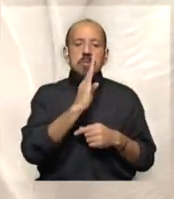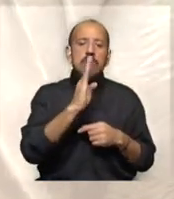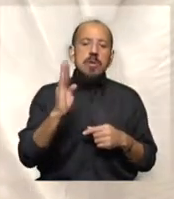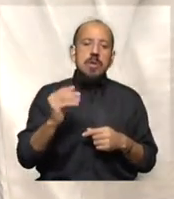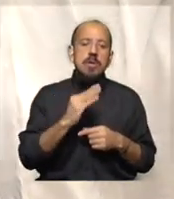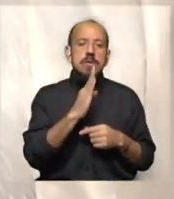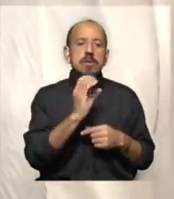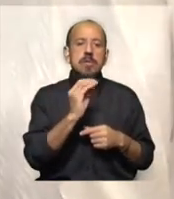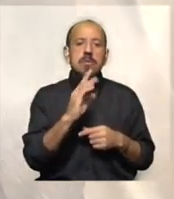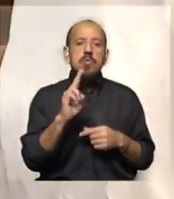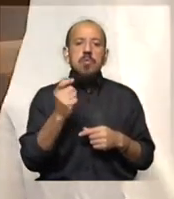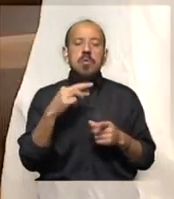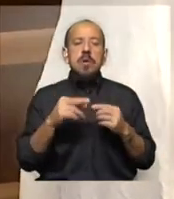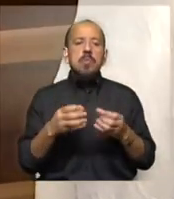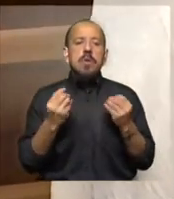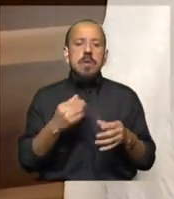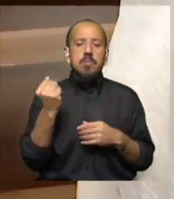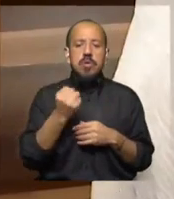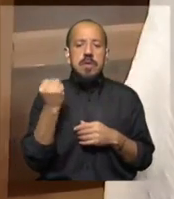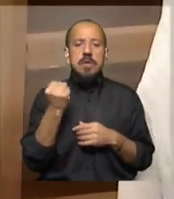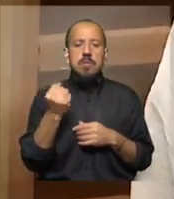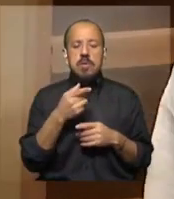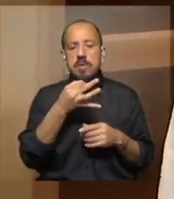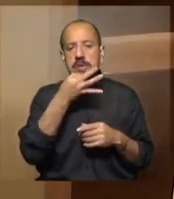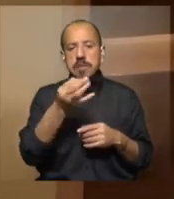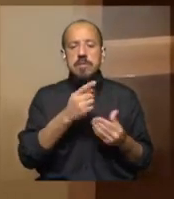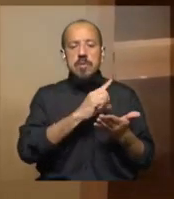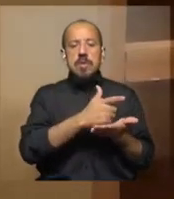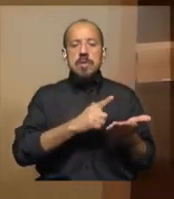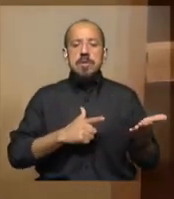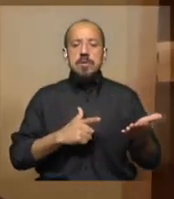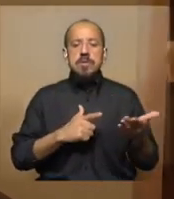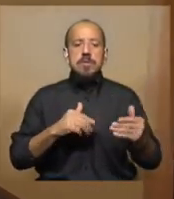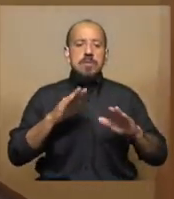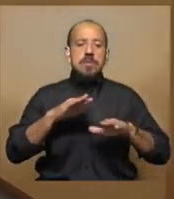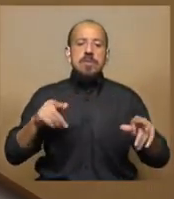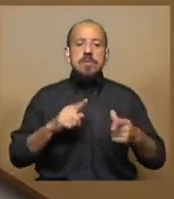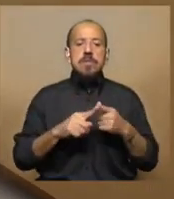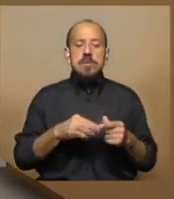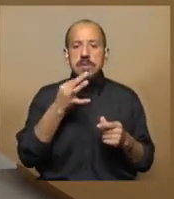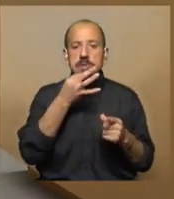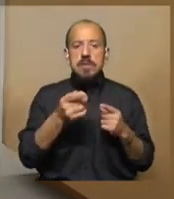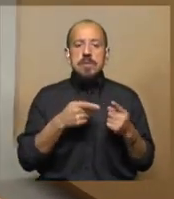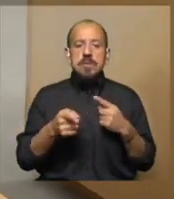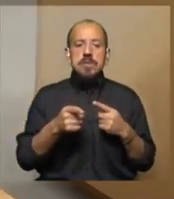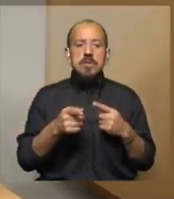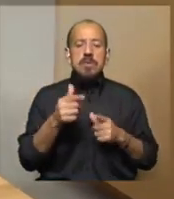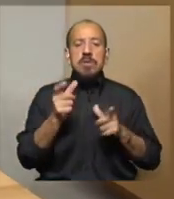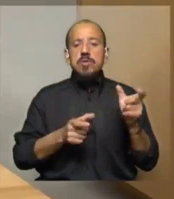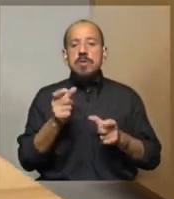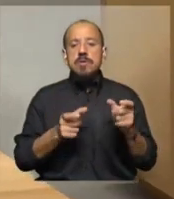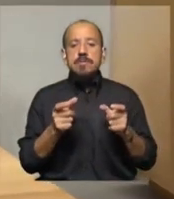pregunta era porque son importantes cuando hablamos de literatura infantil y juvenil hablamos de creación de públicos